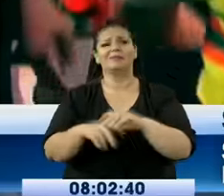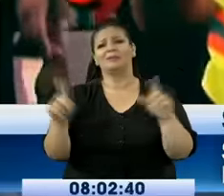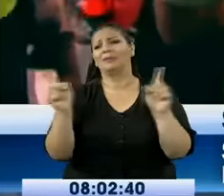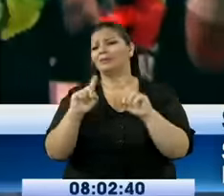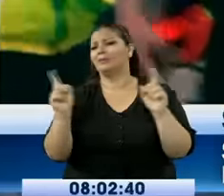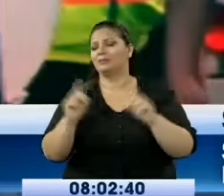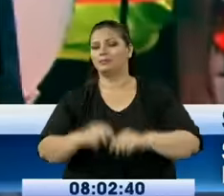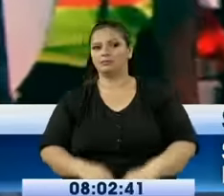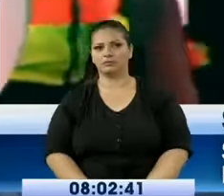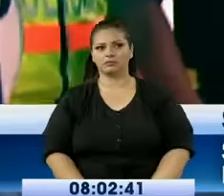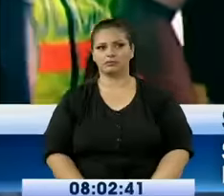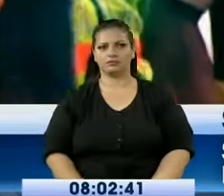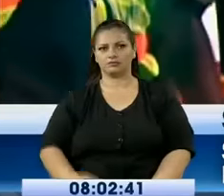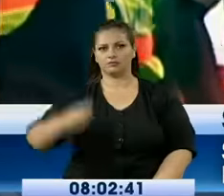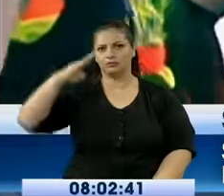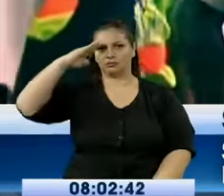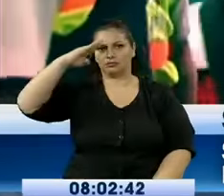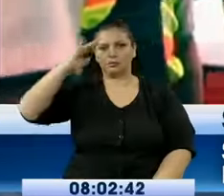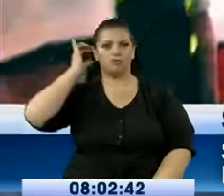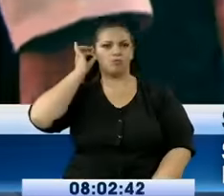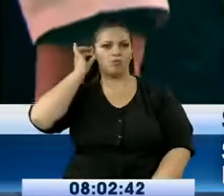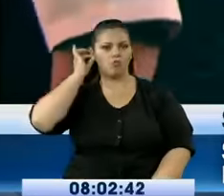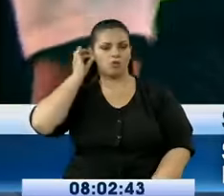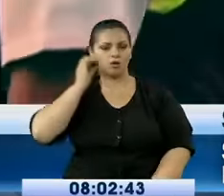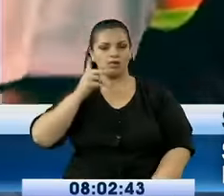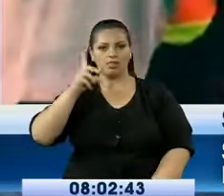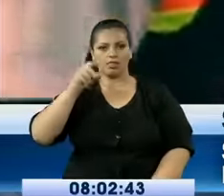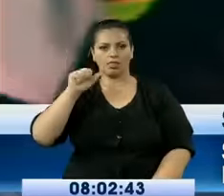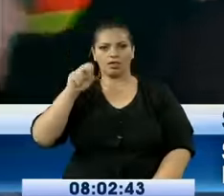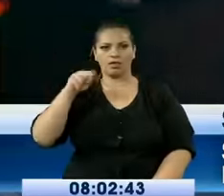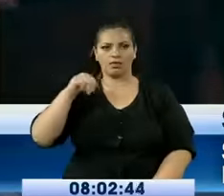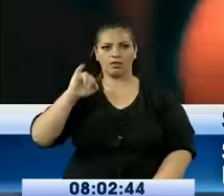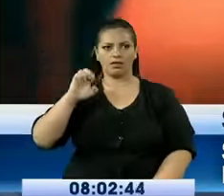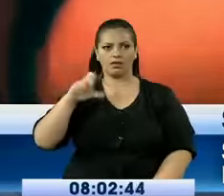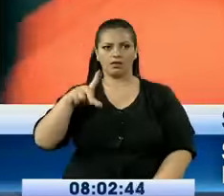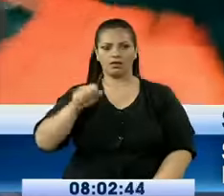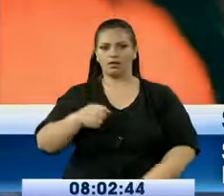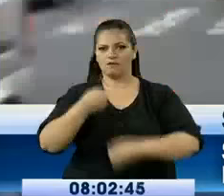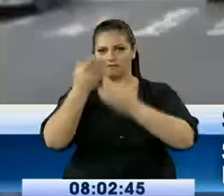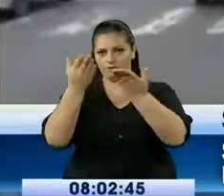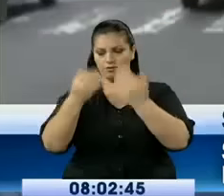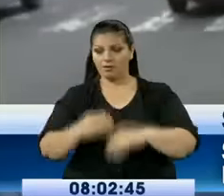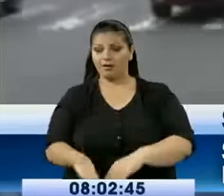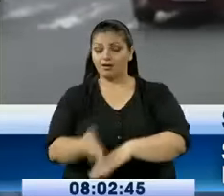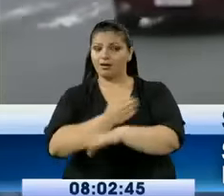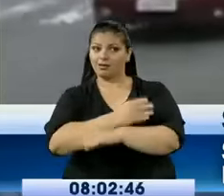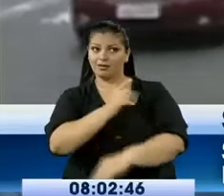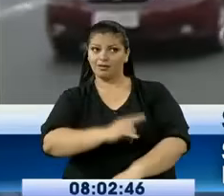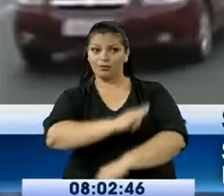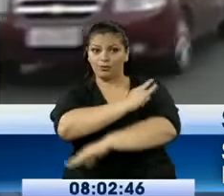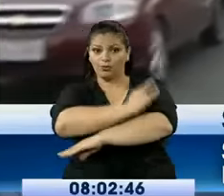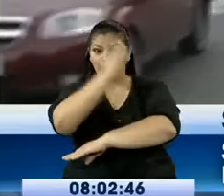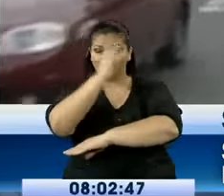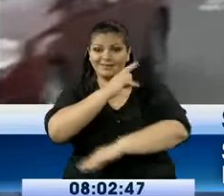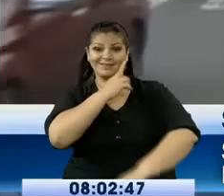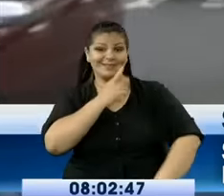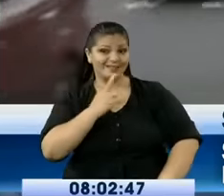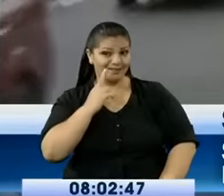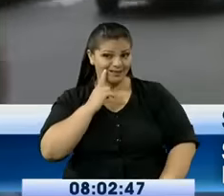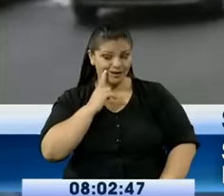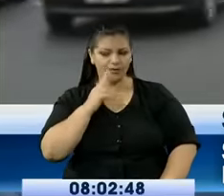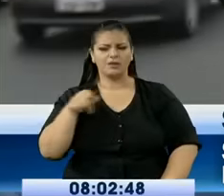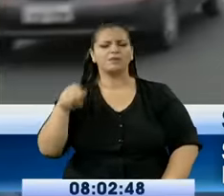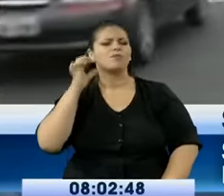La capitán de policía, Daniela Yerovia, asegura que la joven se encontraba almorzando en un restaurante de Urdesa, en la calle Víctor